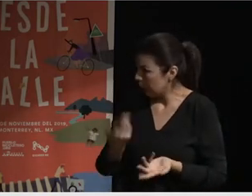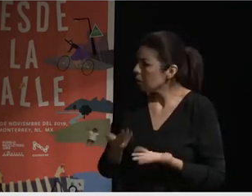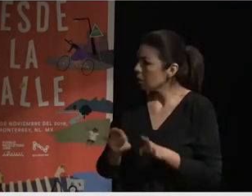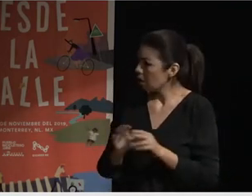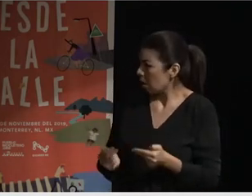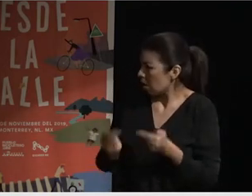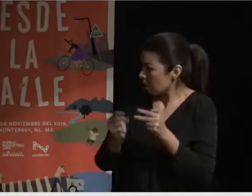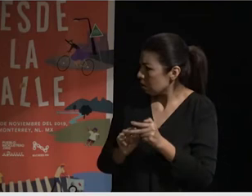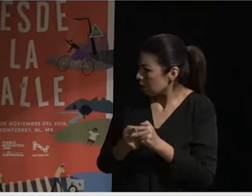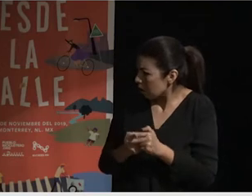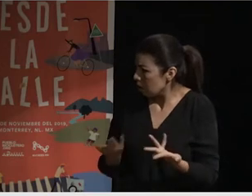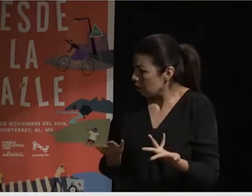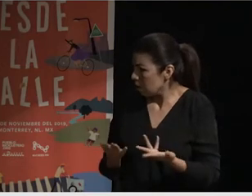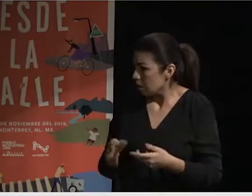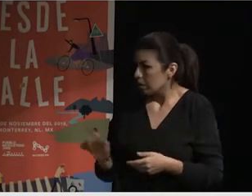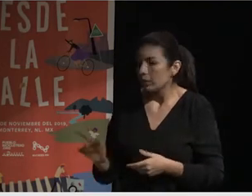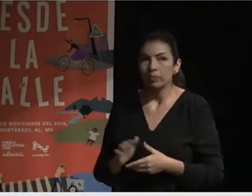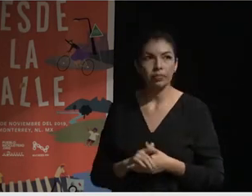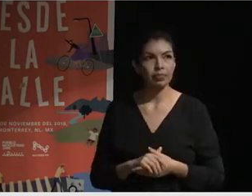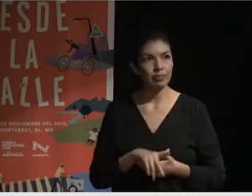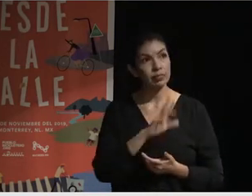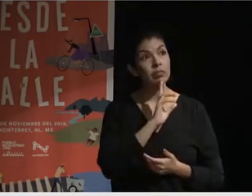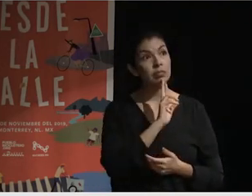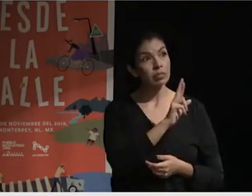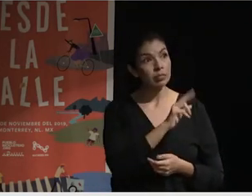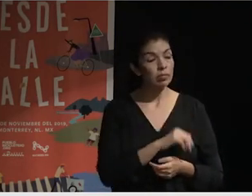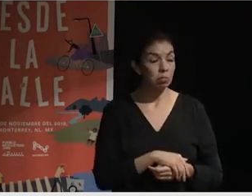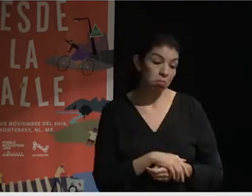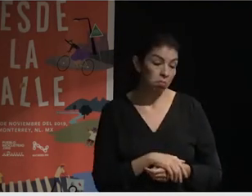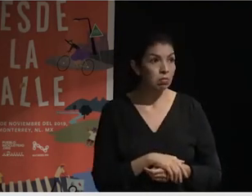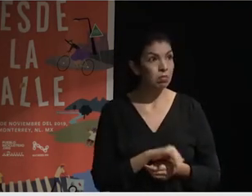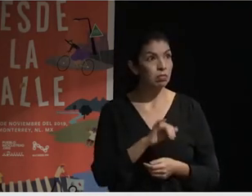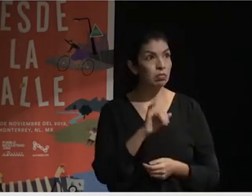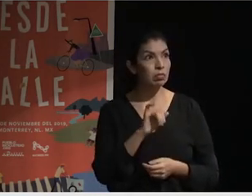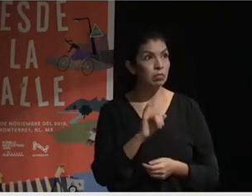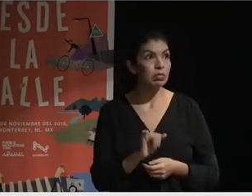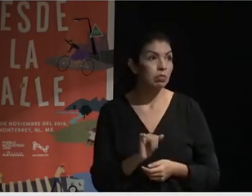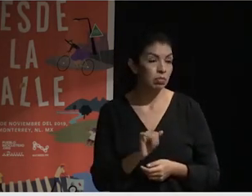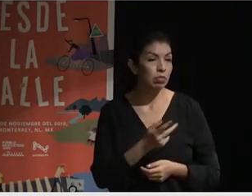hoy en día creo que sigue teniendo mucho eco en mí, porque ella dijo, pues sí somos pobres, pero somos un friego.